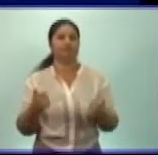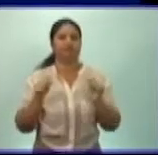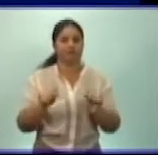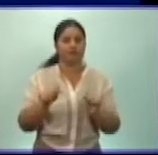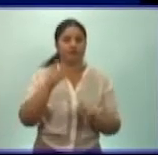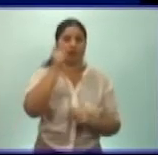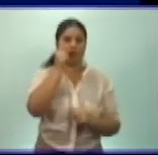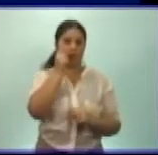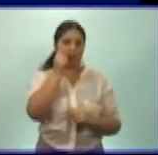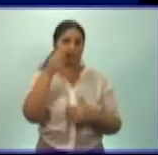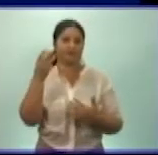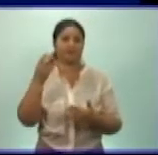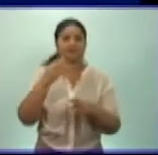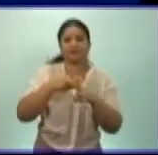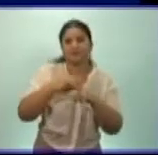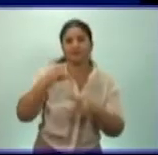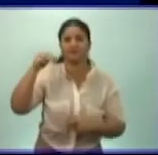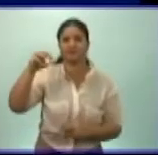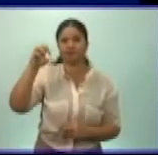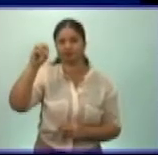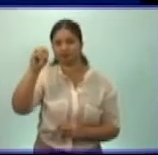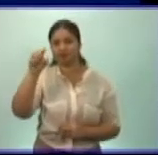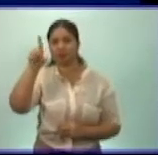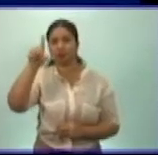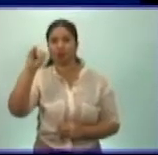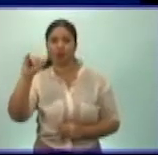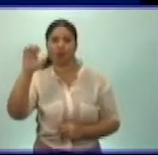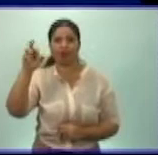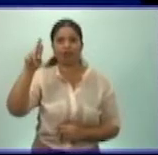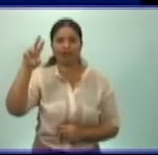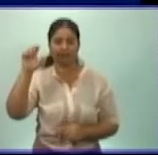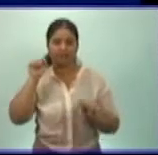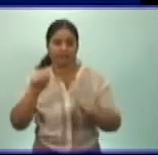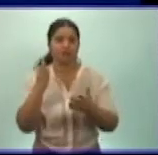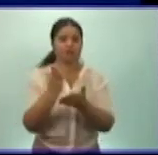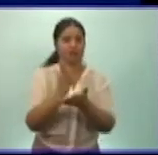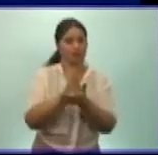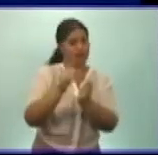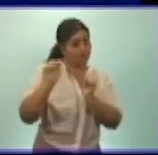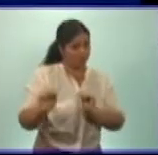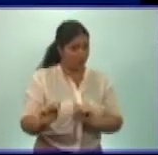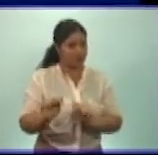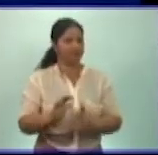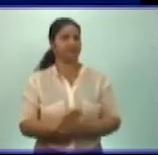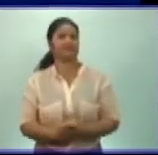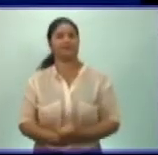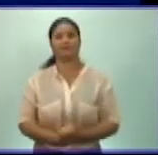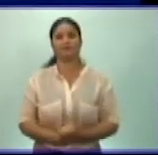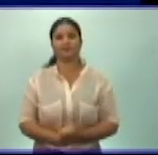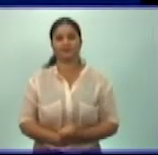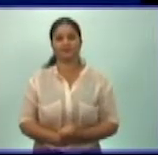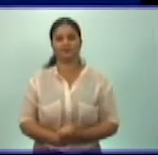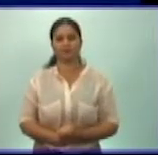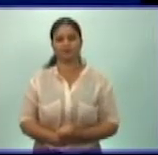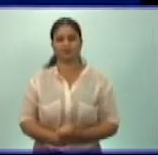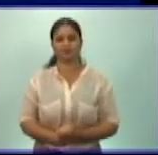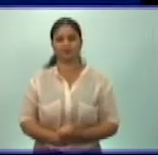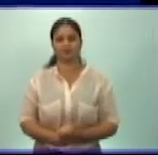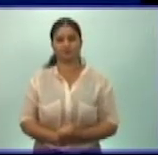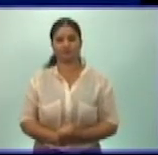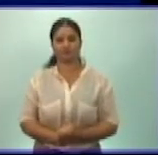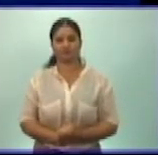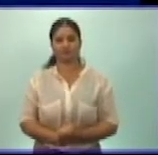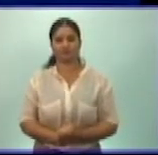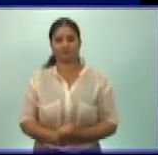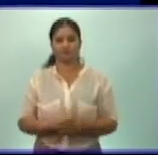Tartufo. Es el autor que vamos a trabajar y la obra también tiene este nombre de Tartufo. Y